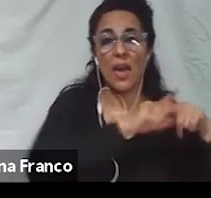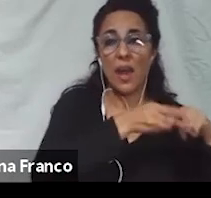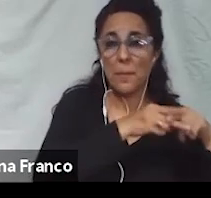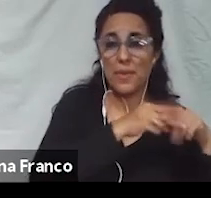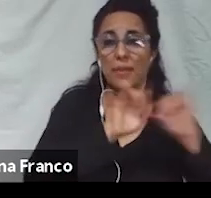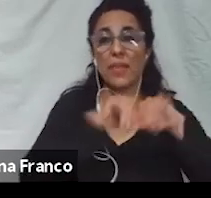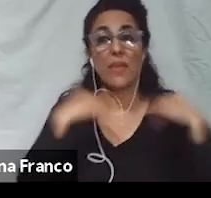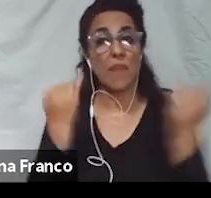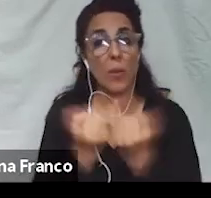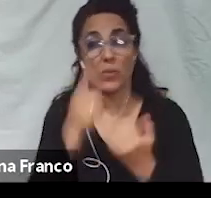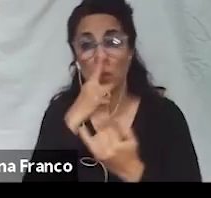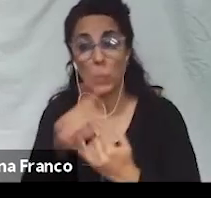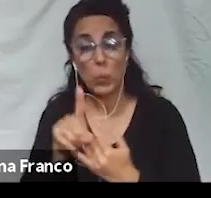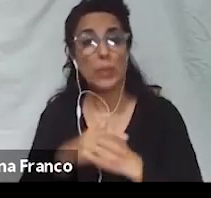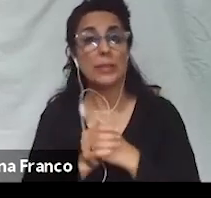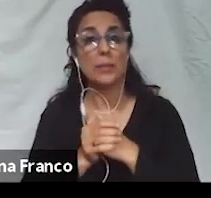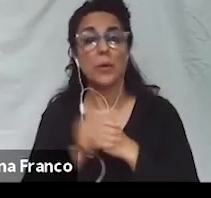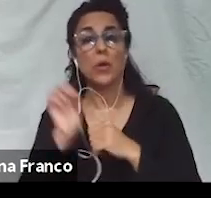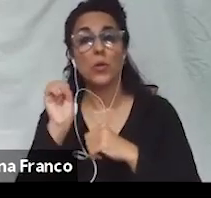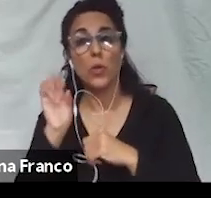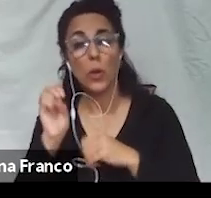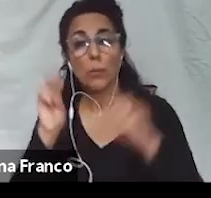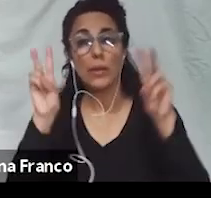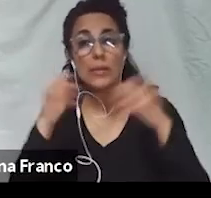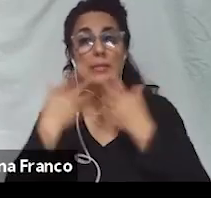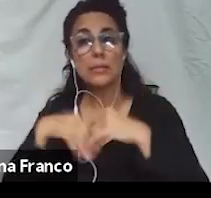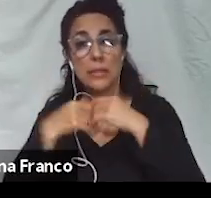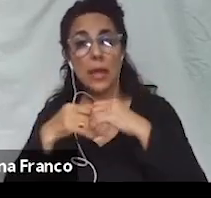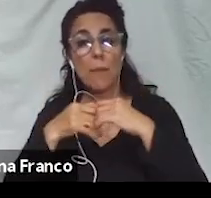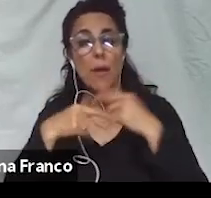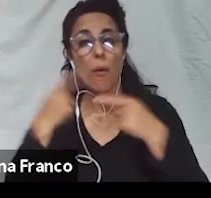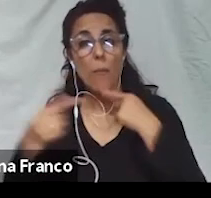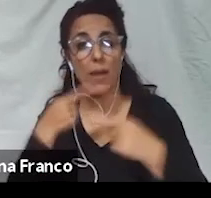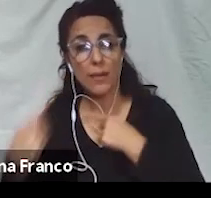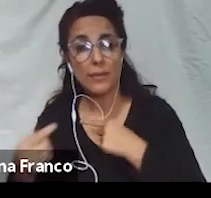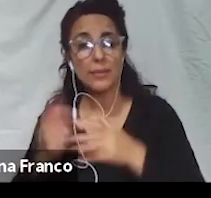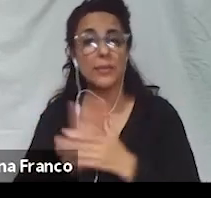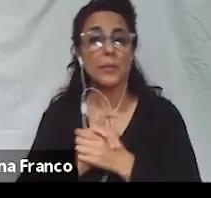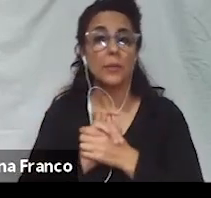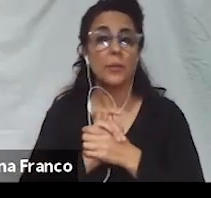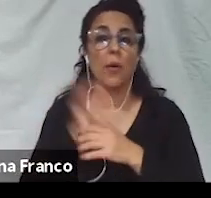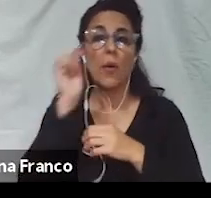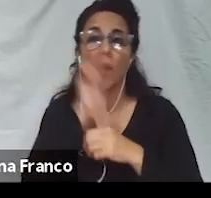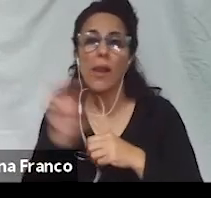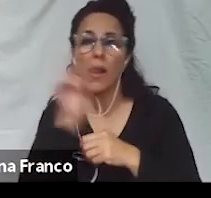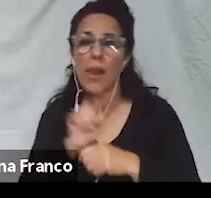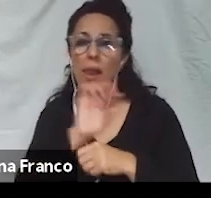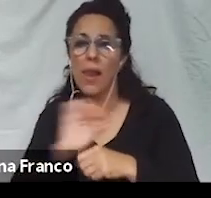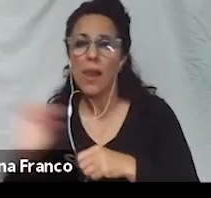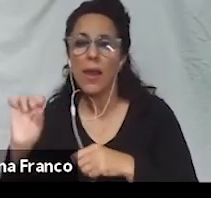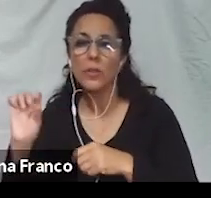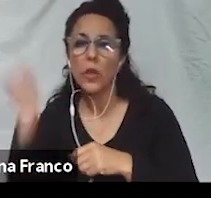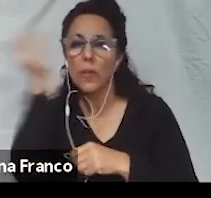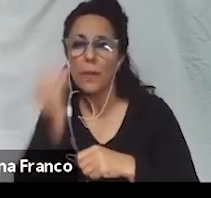es la versión específica de mi sistema operativo, del lector de pantalla, porque puede ser que el